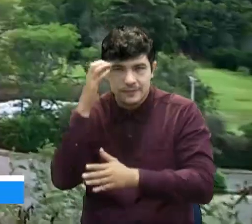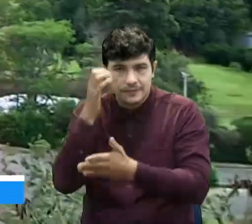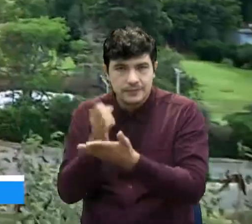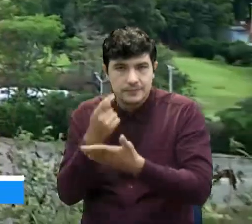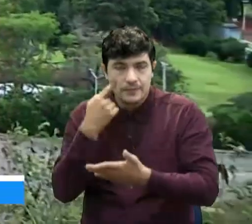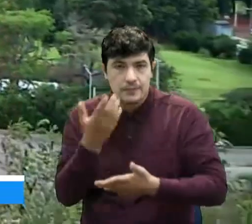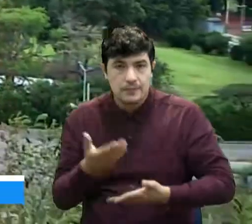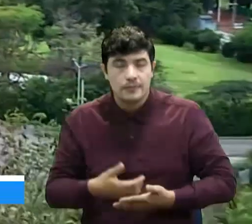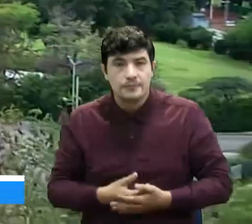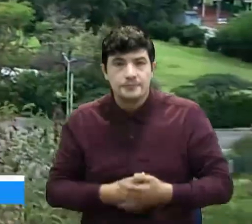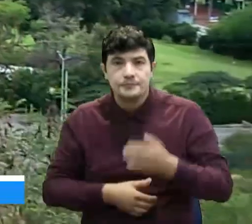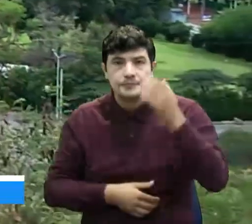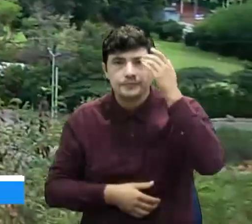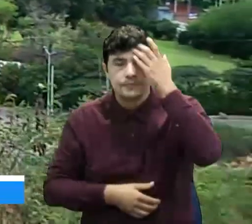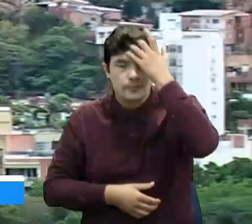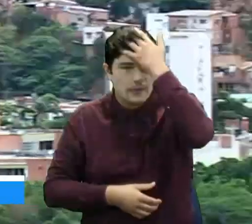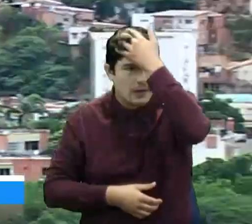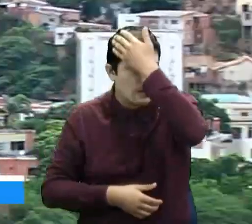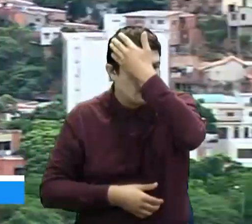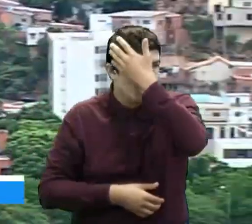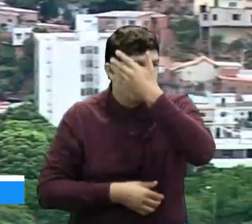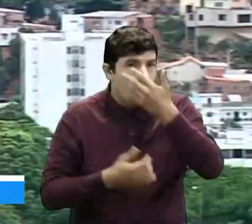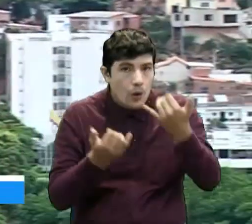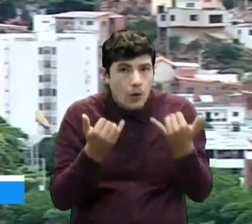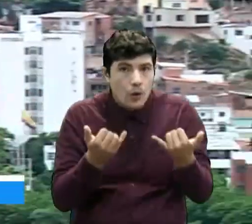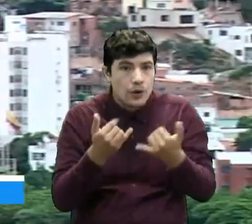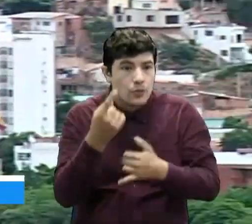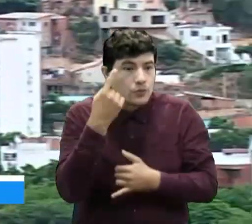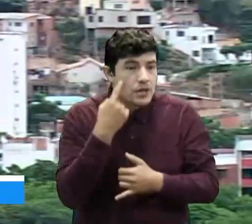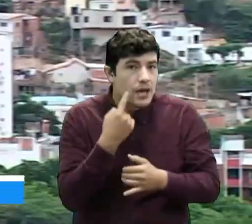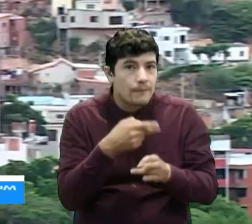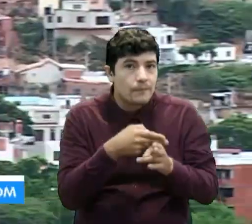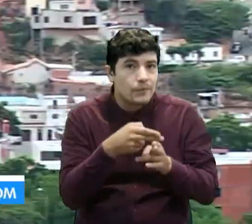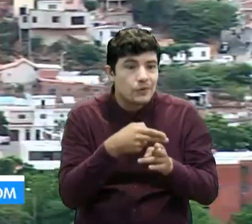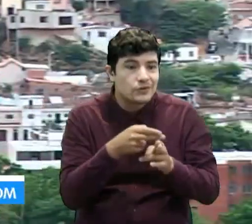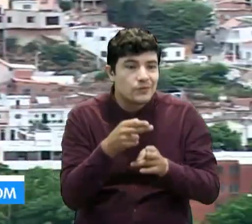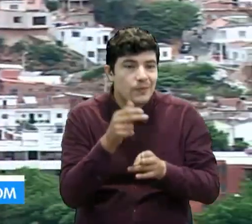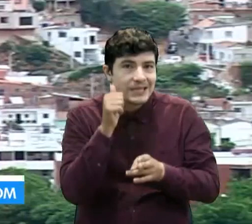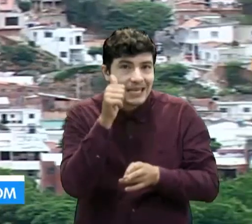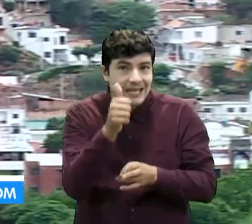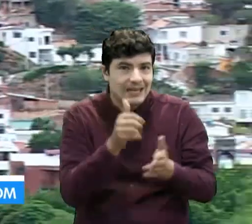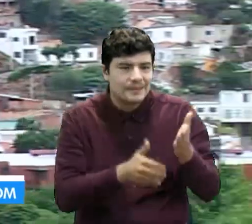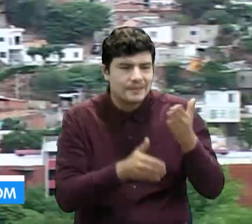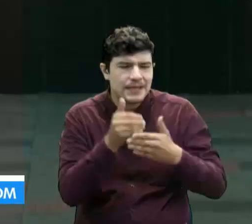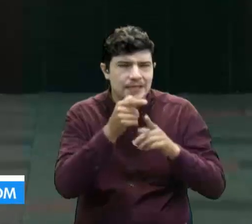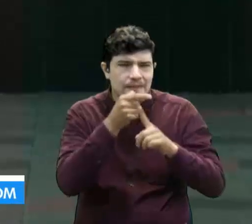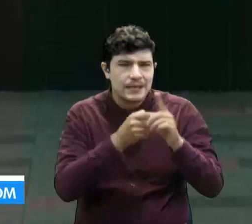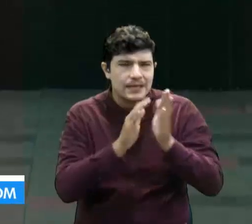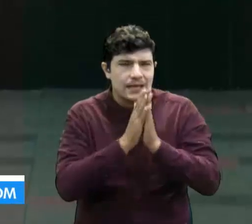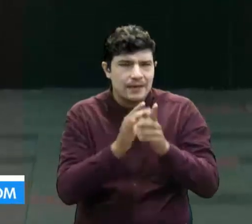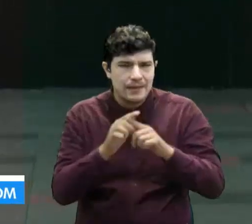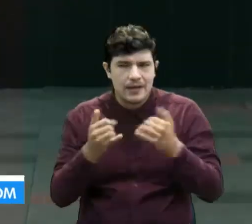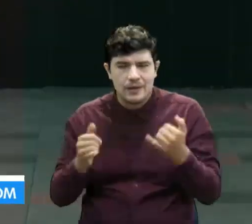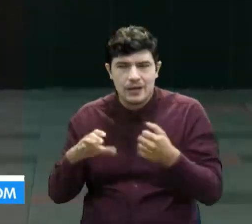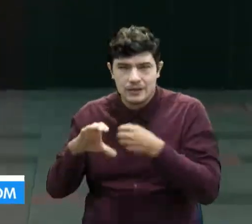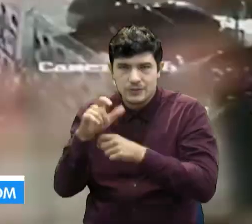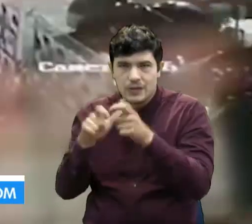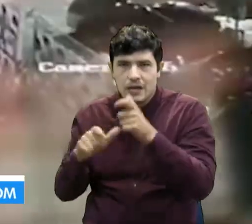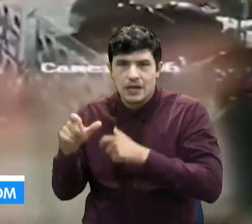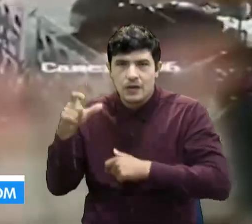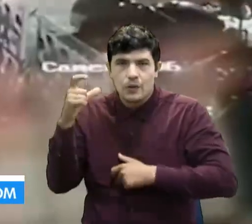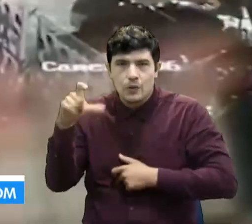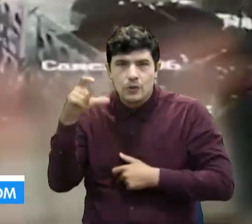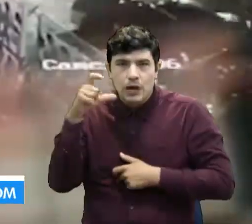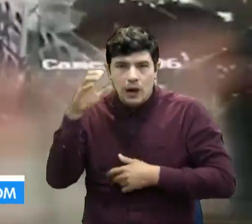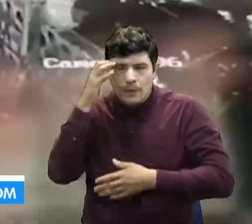A tan solo un día que comience el último mes del año con la temporada navideña, los cucuteños dieron su opinión sobre la seguridad en la ciudad y lo sucedido